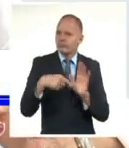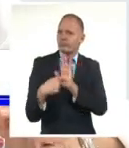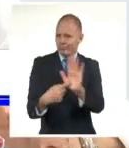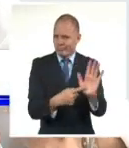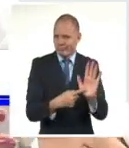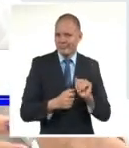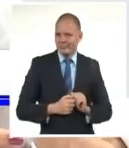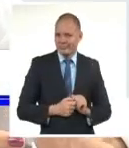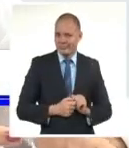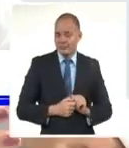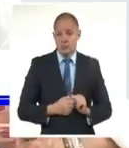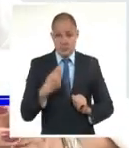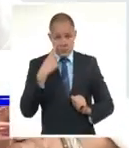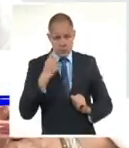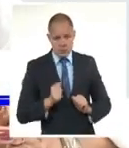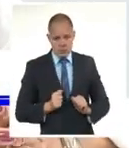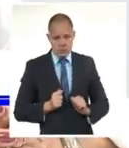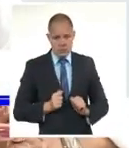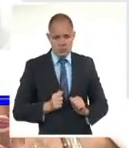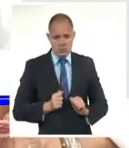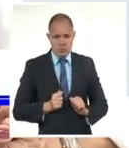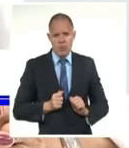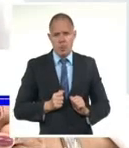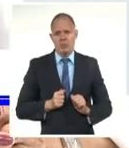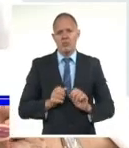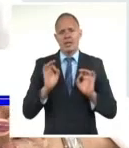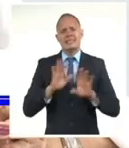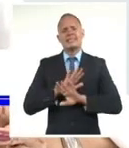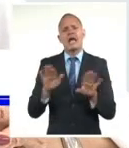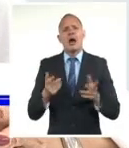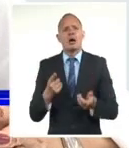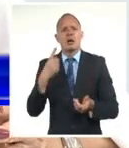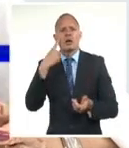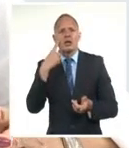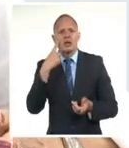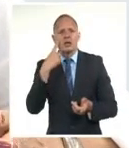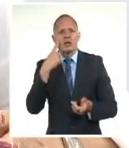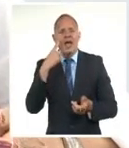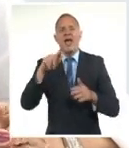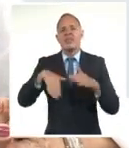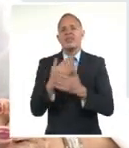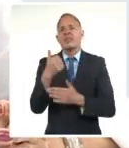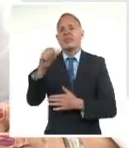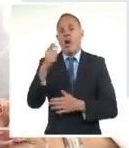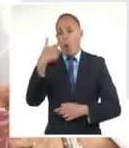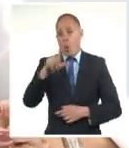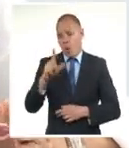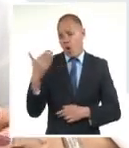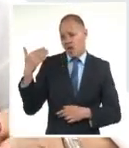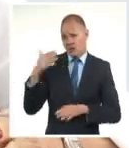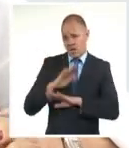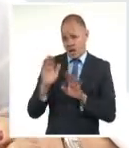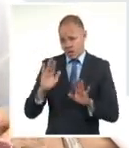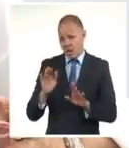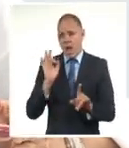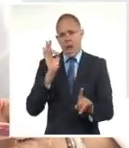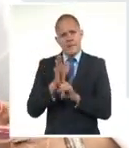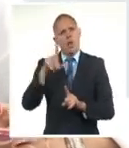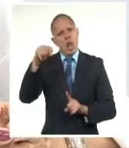el hecho de que, a pesar de que desde el pasado 10 de julio está puesto en